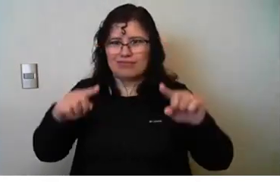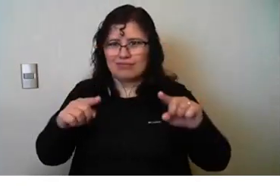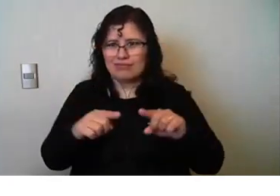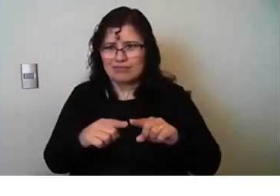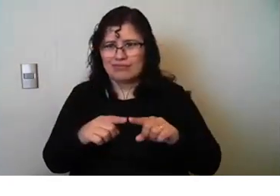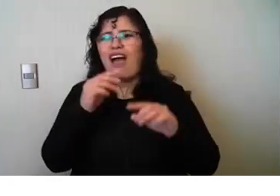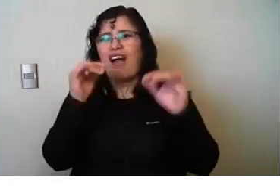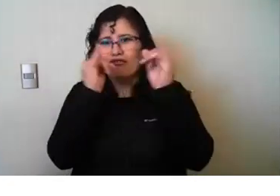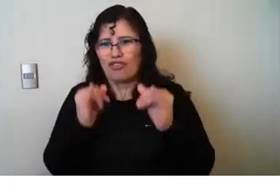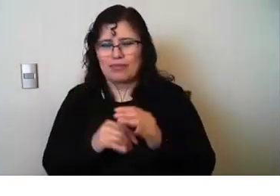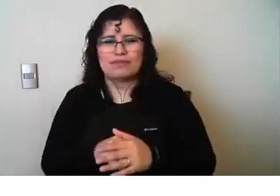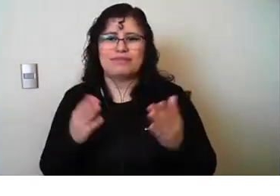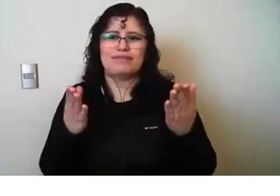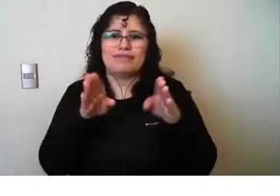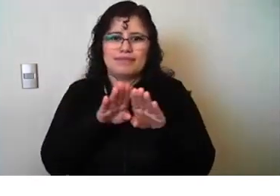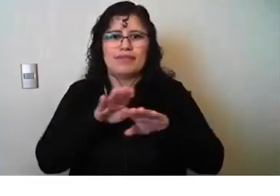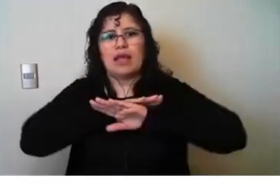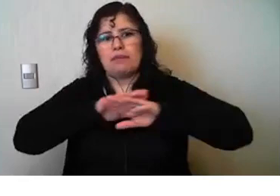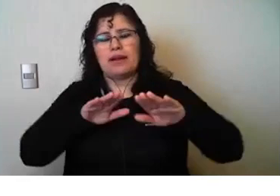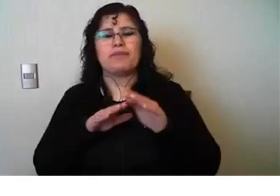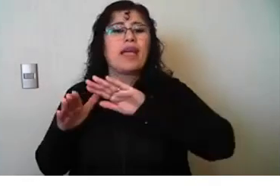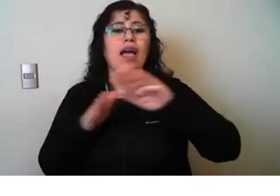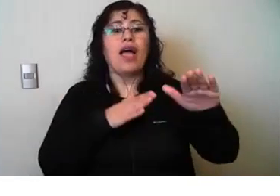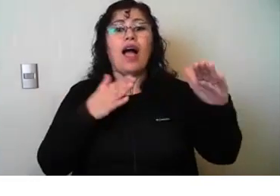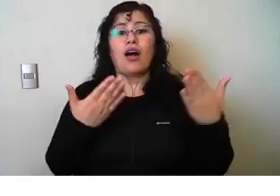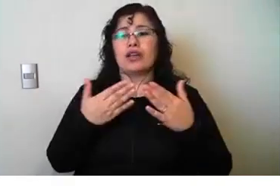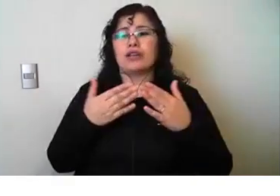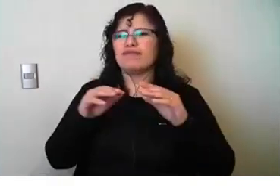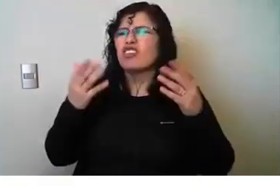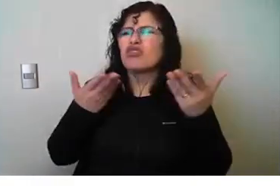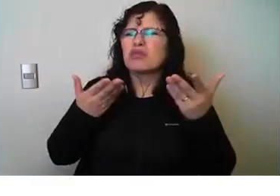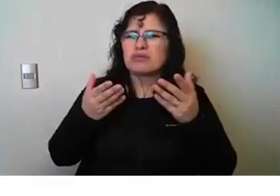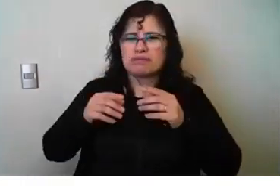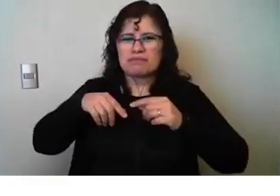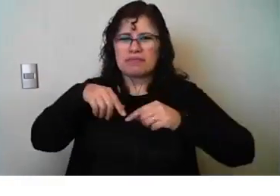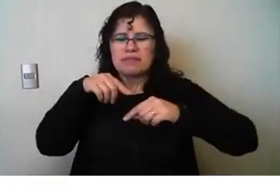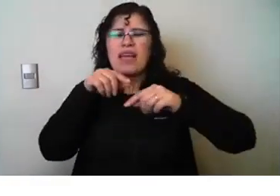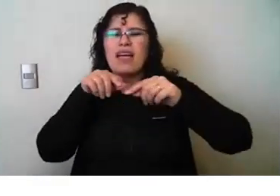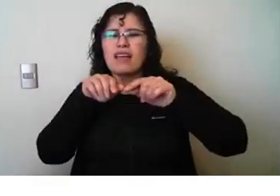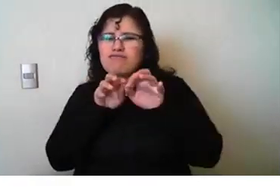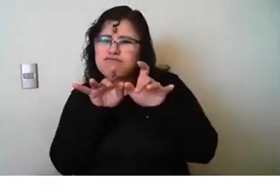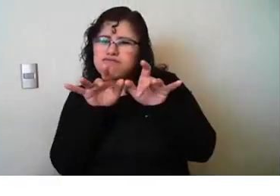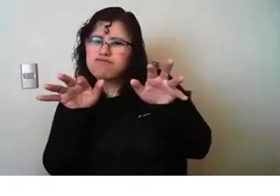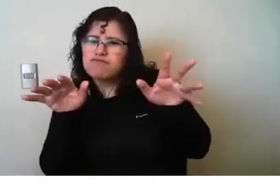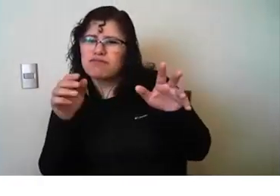Bueno, en cuanto a los territorios vasculares, que es lo que interesa un poco para asociarlos a algunas